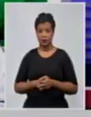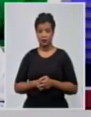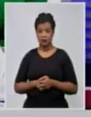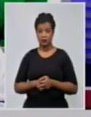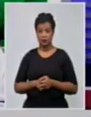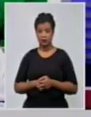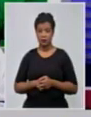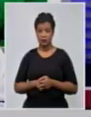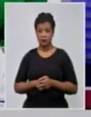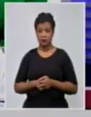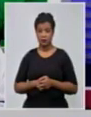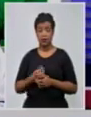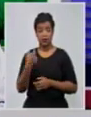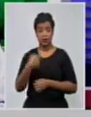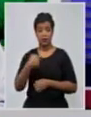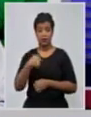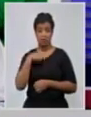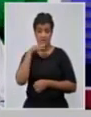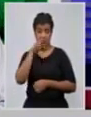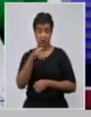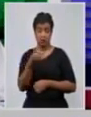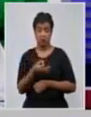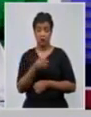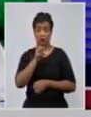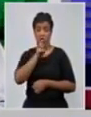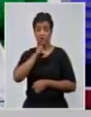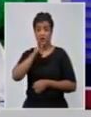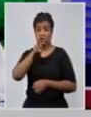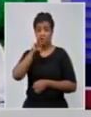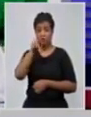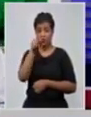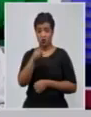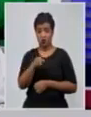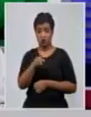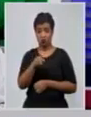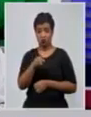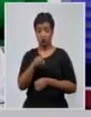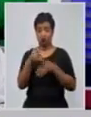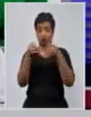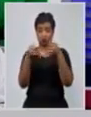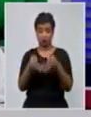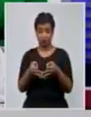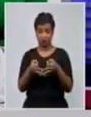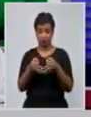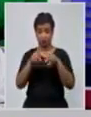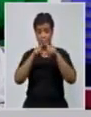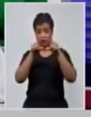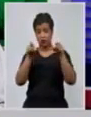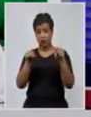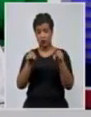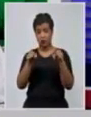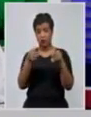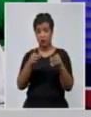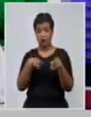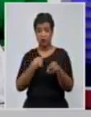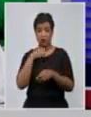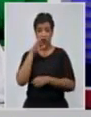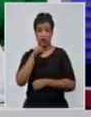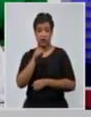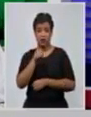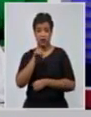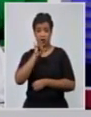Hay que decir que de los 323 casos autóctonos, esto que acabamos de hablar ahora,